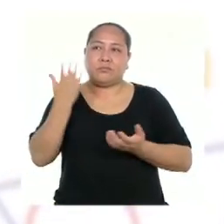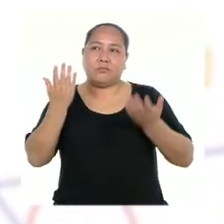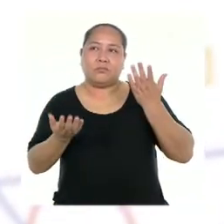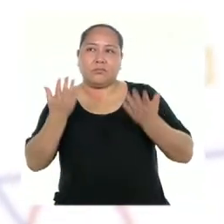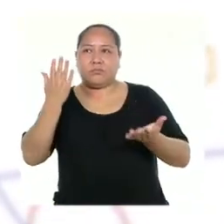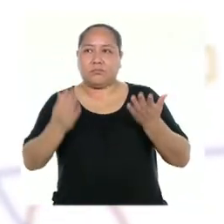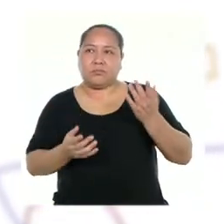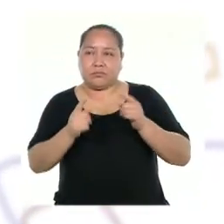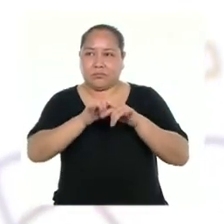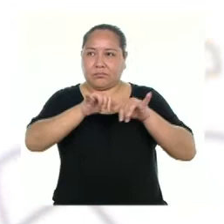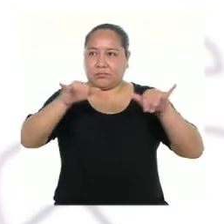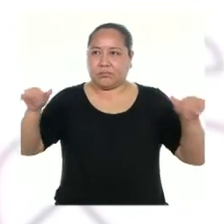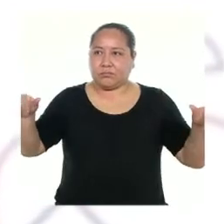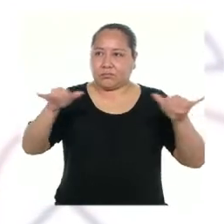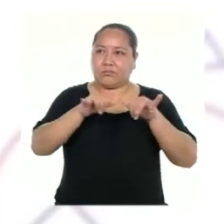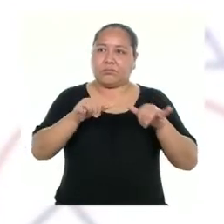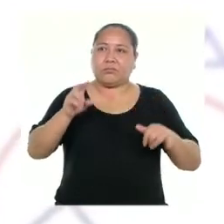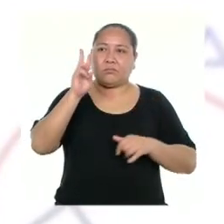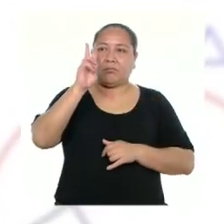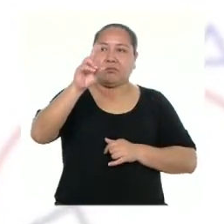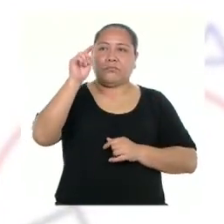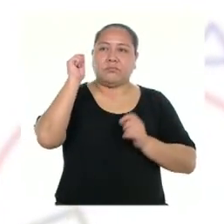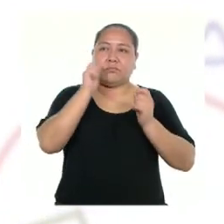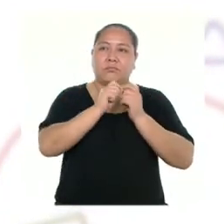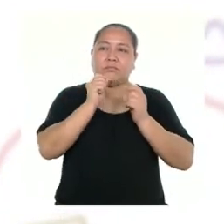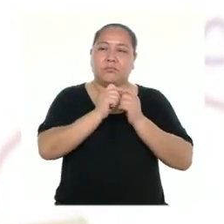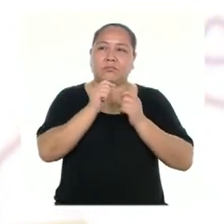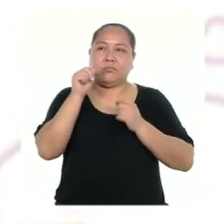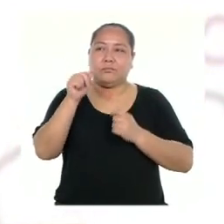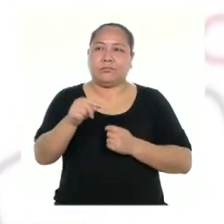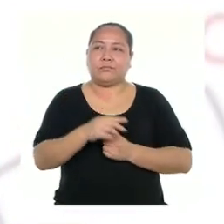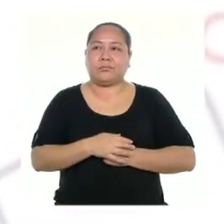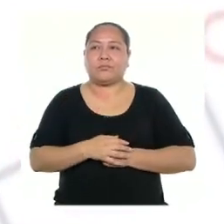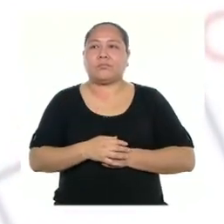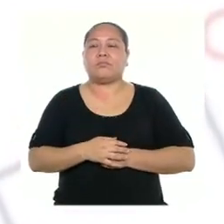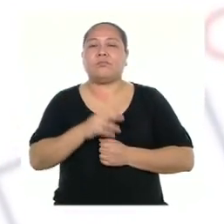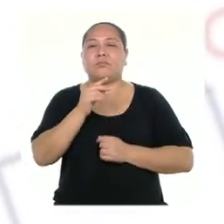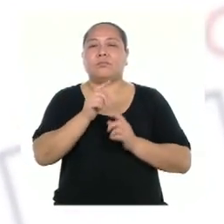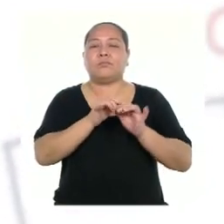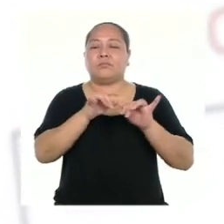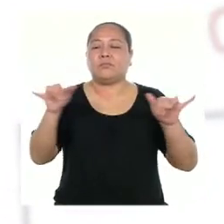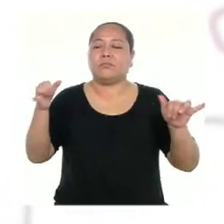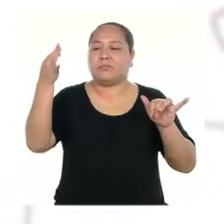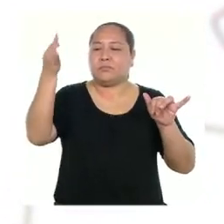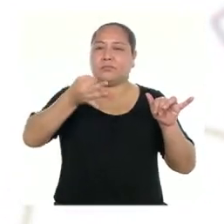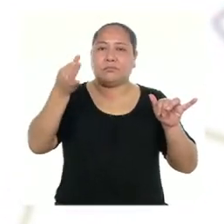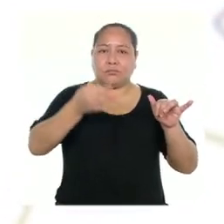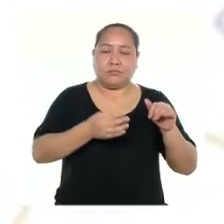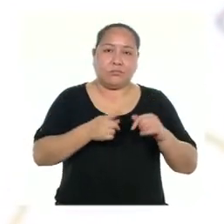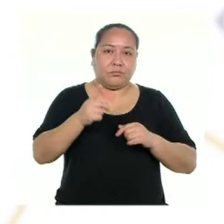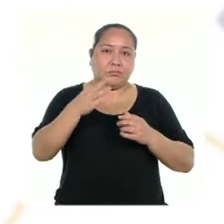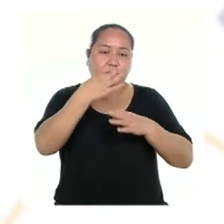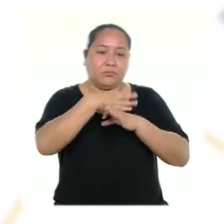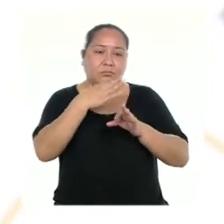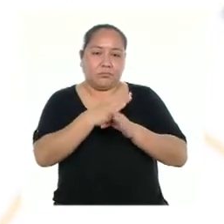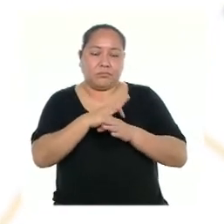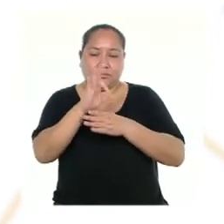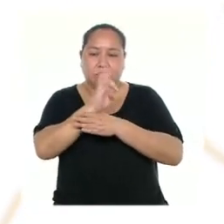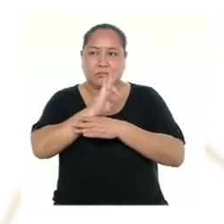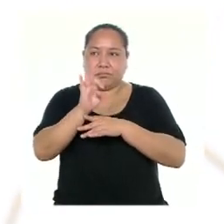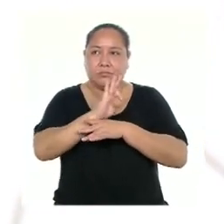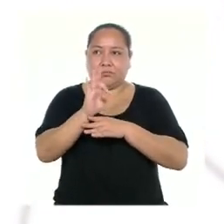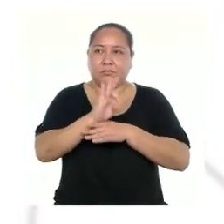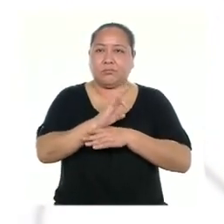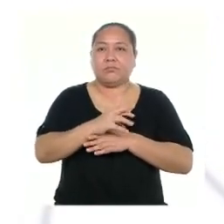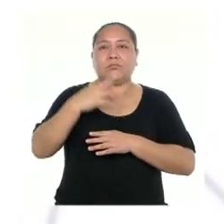o distancia entre dos puntos en el mapa con la distancia en la realidad. Y formamos la fracción